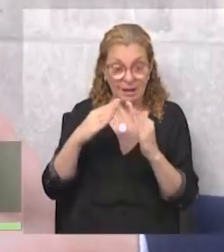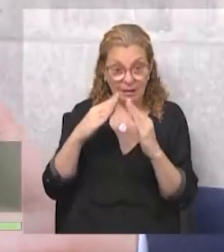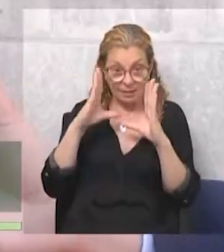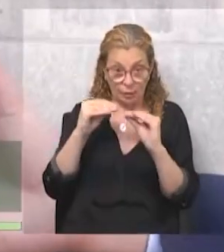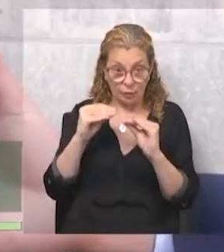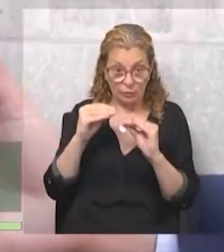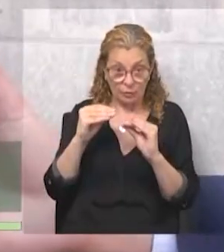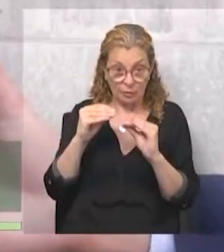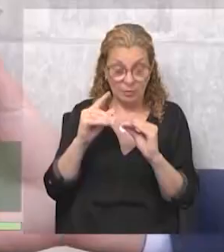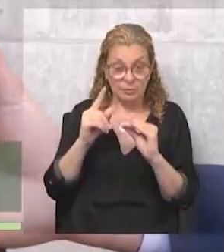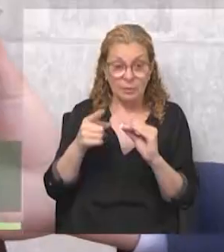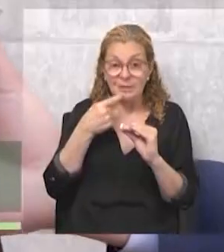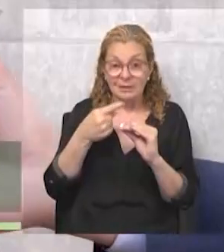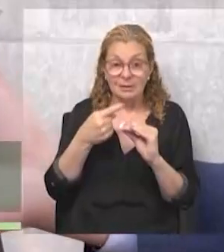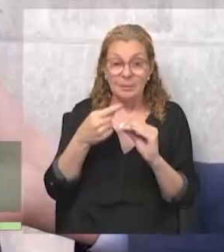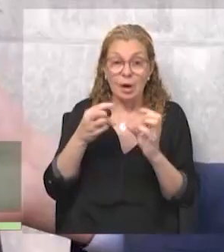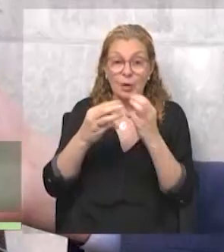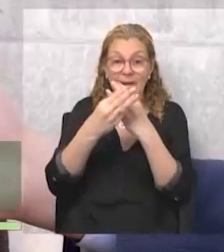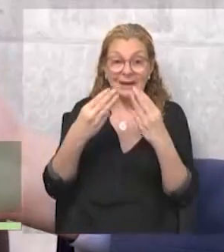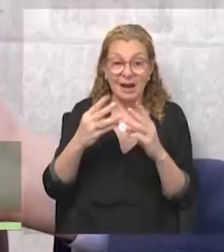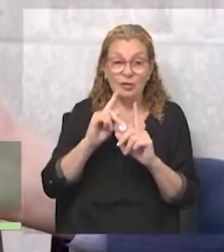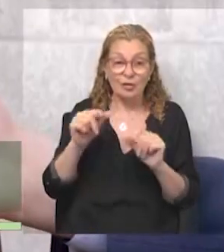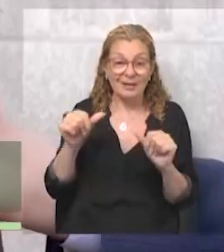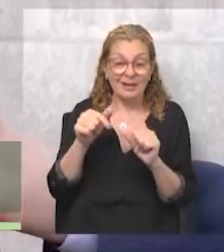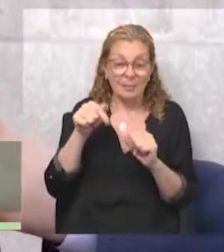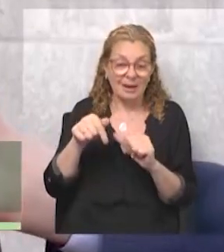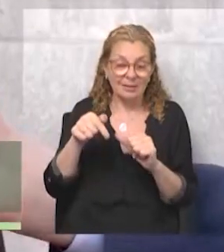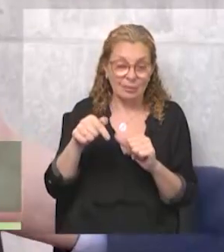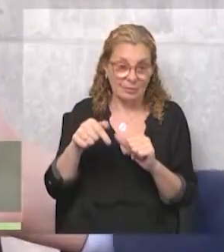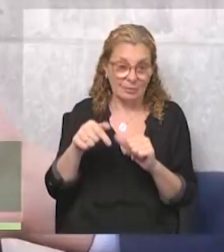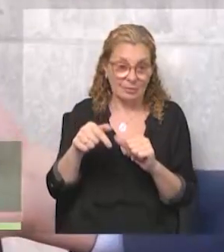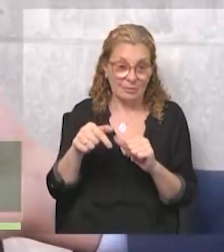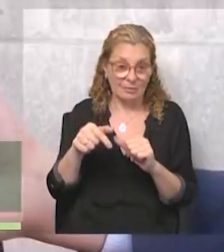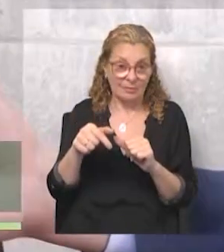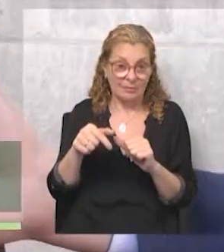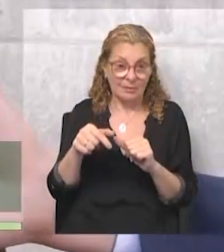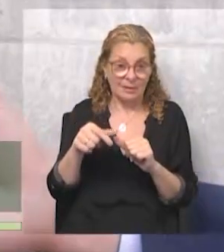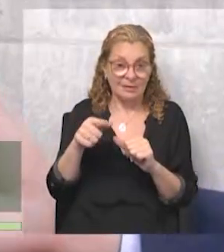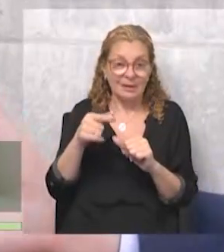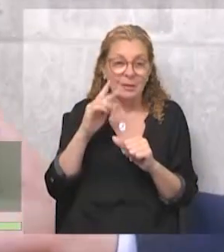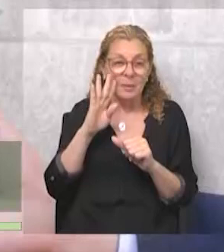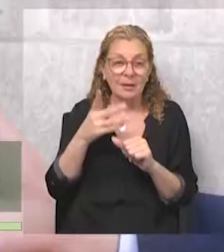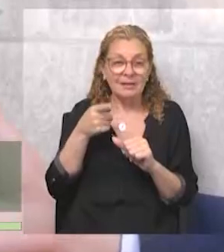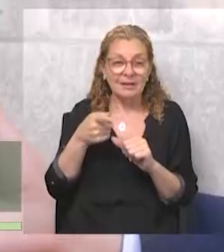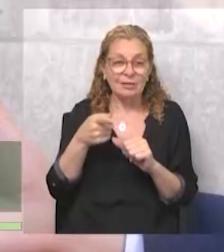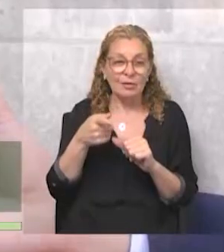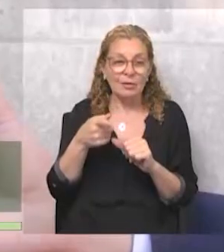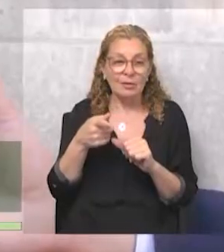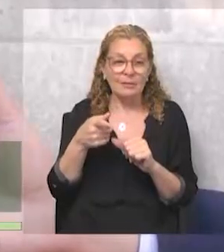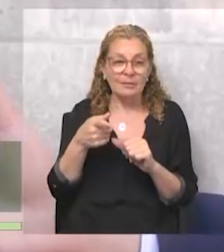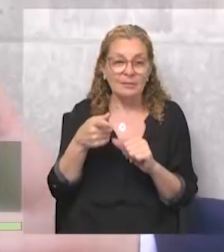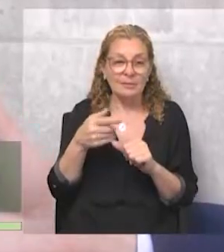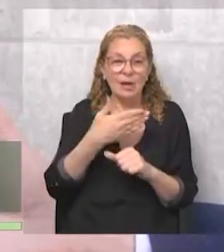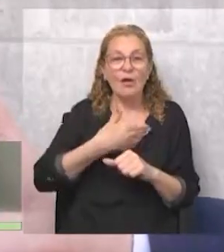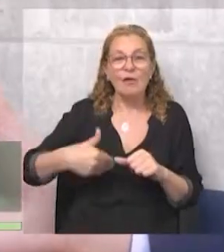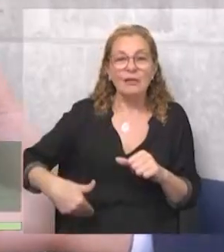excepción no la regla porque Generalmente no se utiliza para estas cosas este así que me parece que lo que está pasando es que el